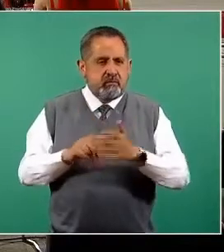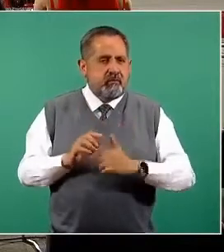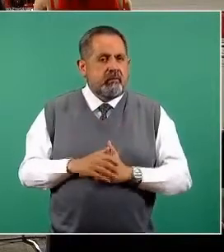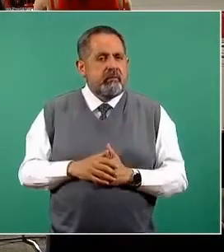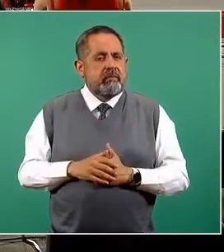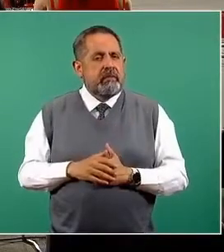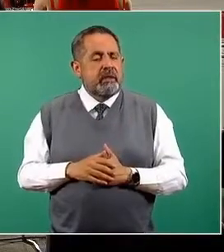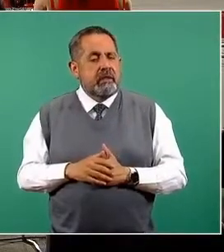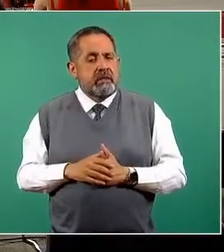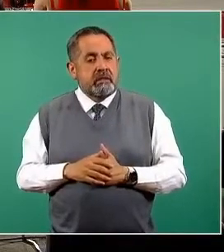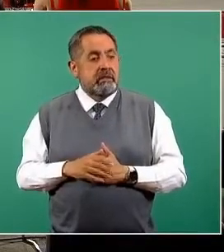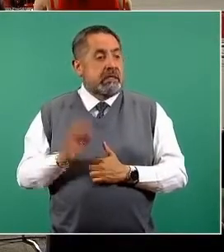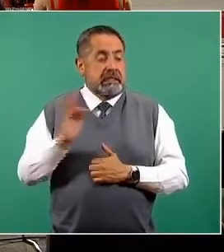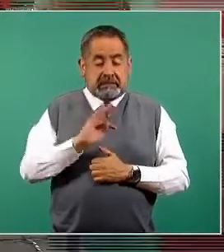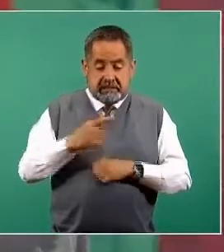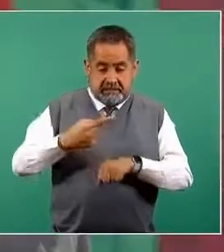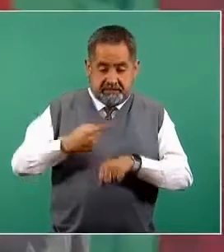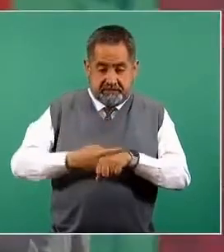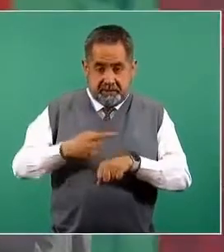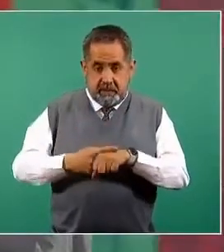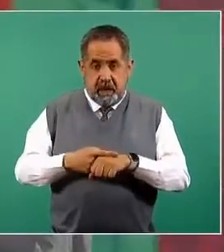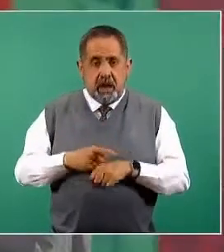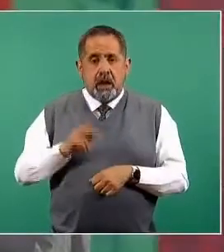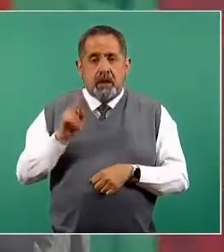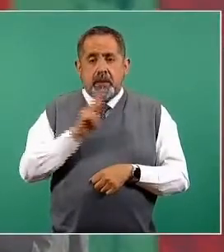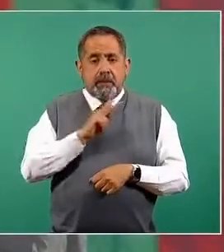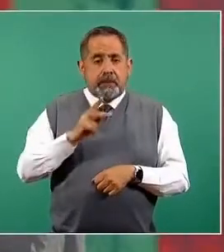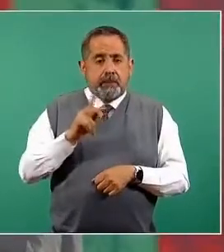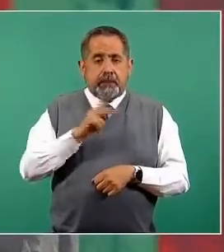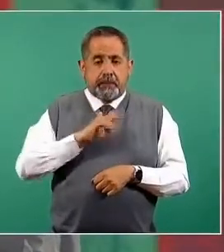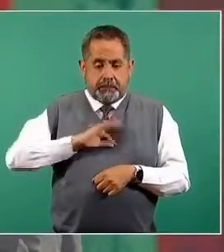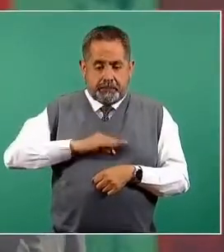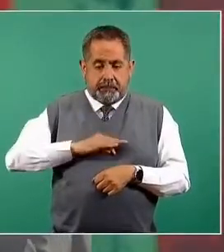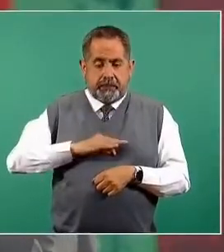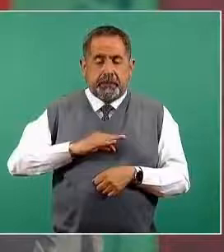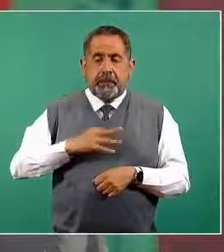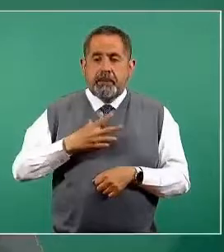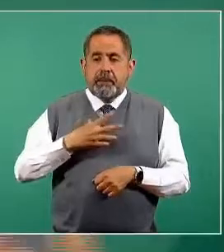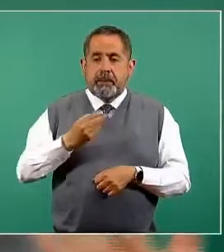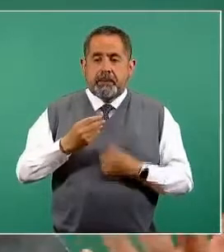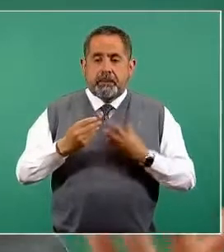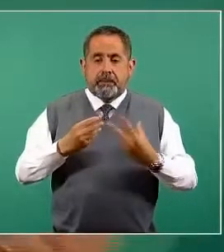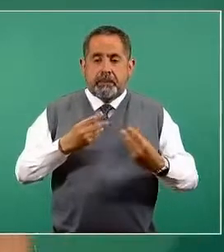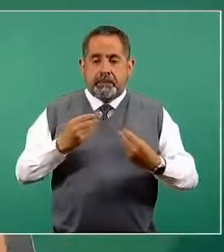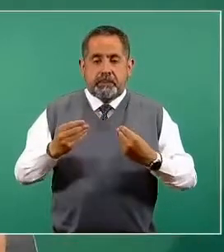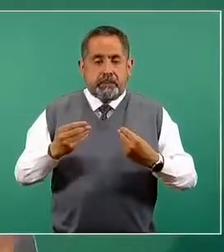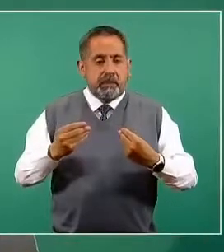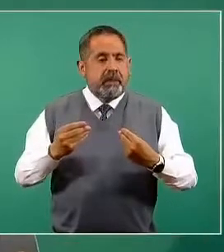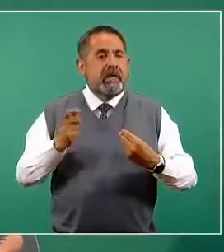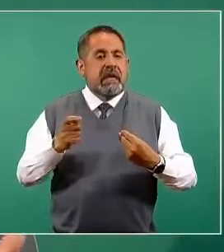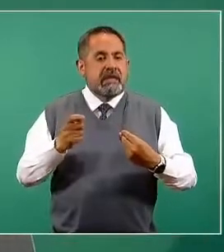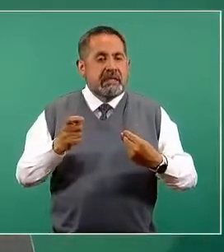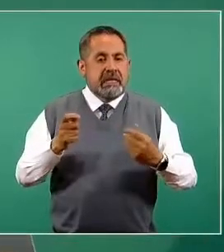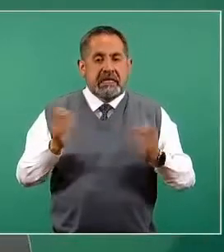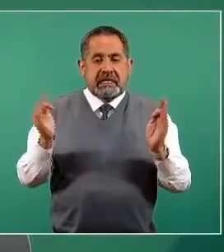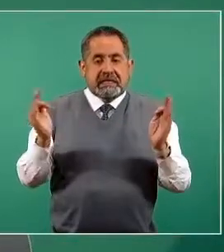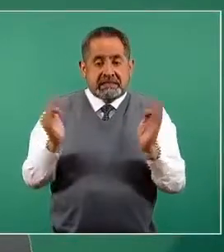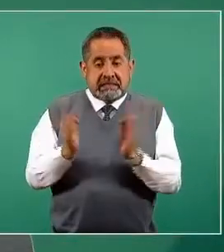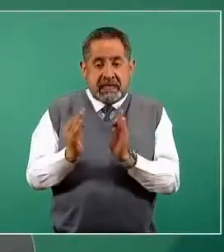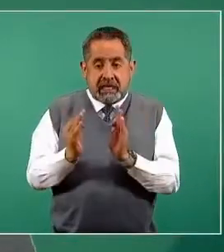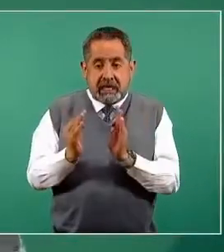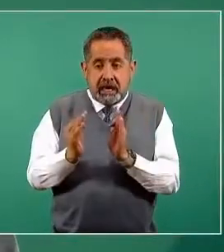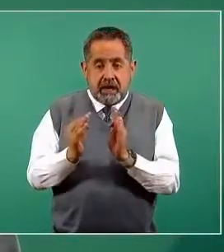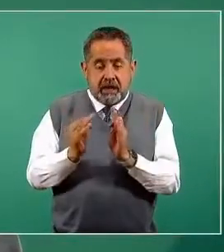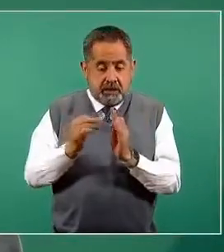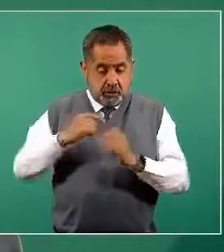directa. Si es una enfermedad que se transmite por vía respiratoria, la manera en que nos contagiamos es cuando estamos cerca una